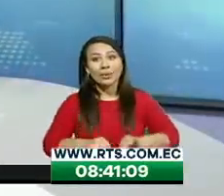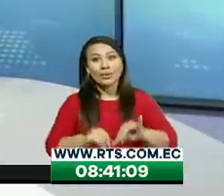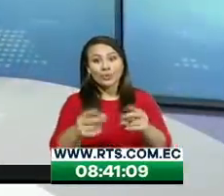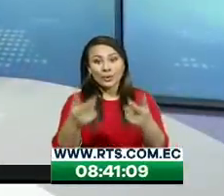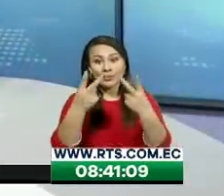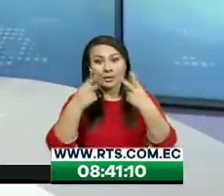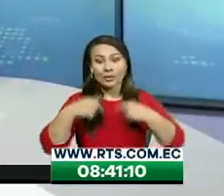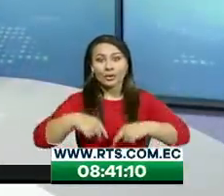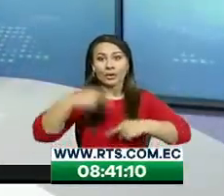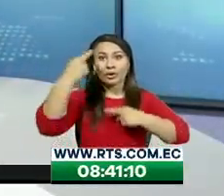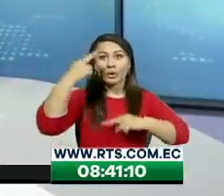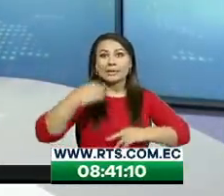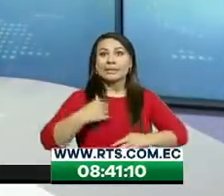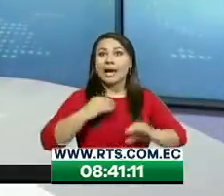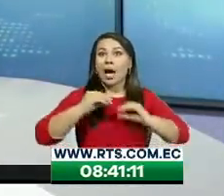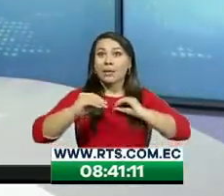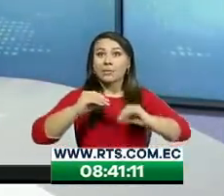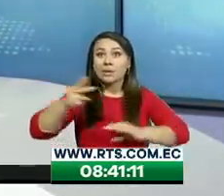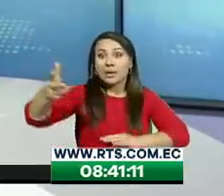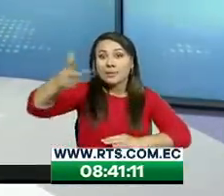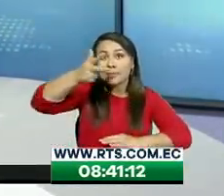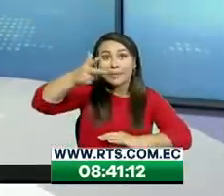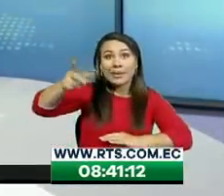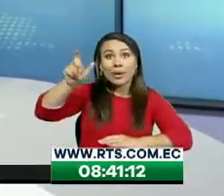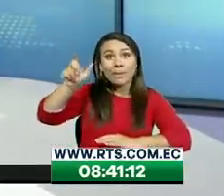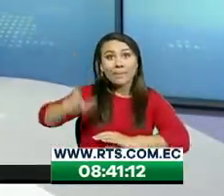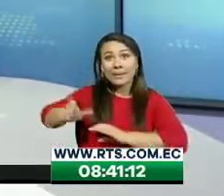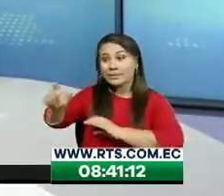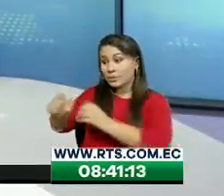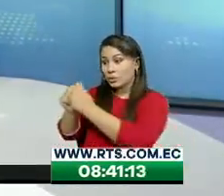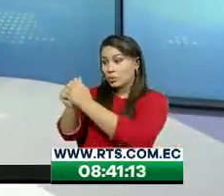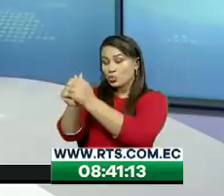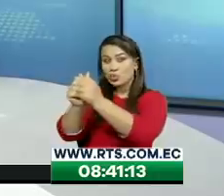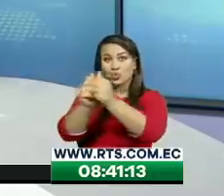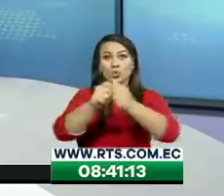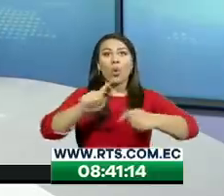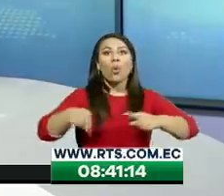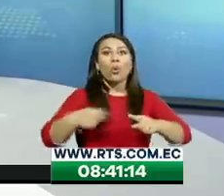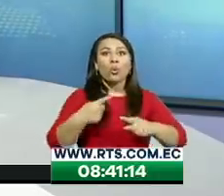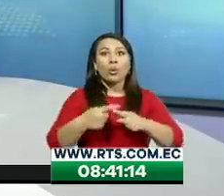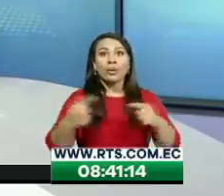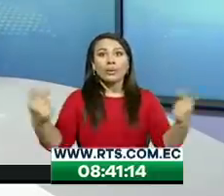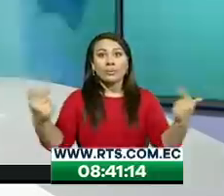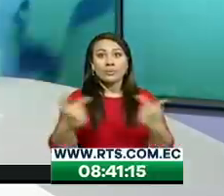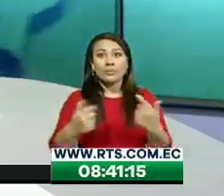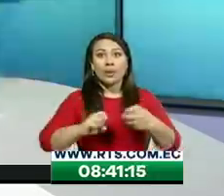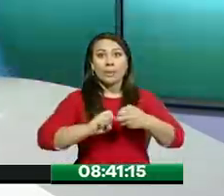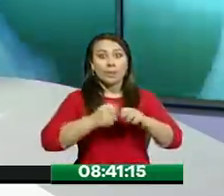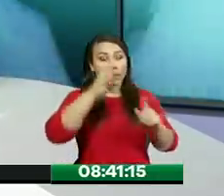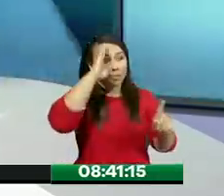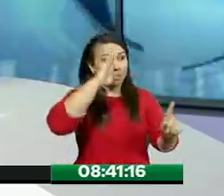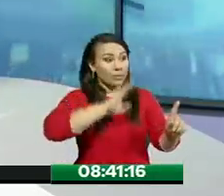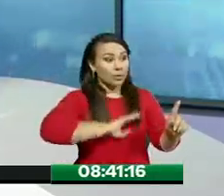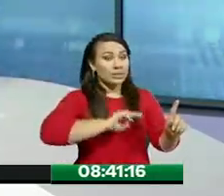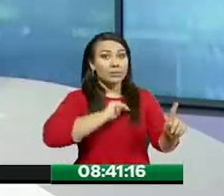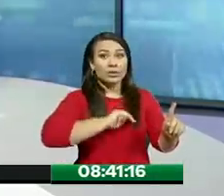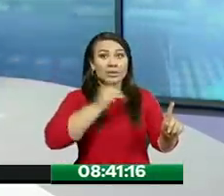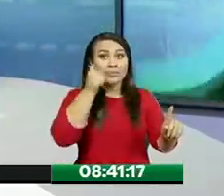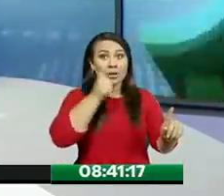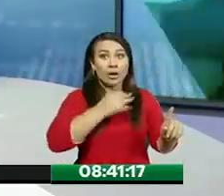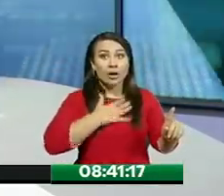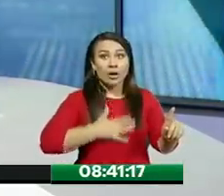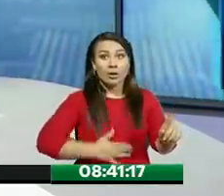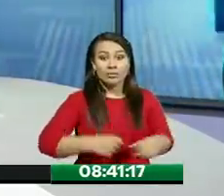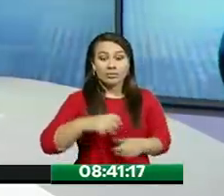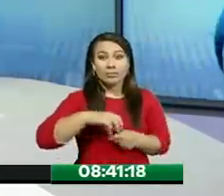por dentro, a veces están por afuera. En todo caso, nosotros estamos ya instalando el RUAT de la mejor forma para que así quede claramente